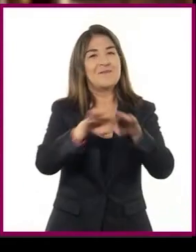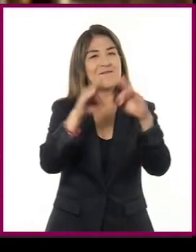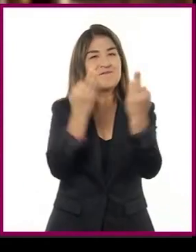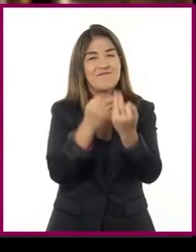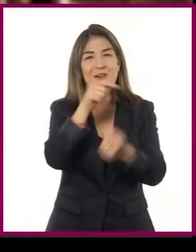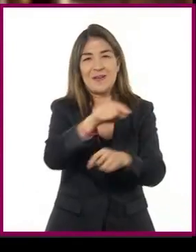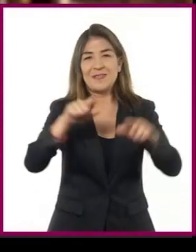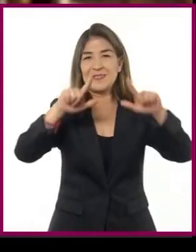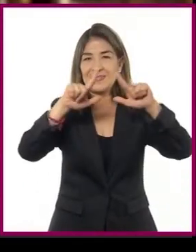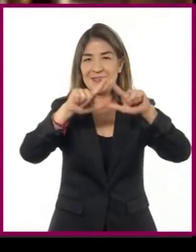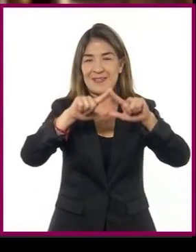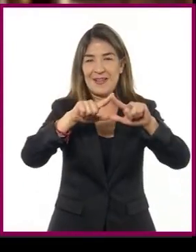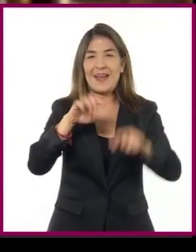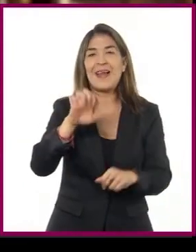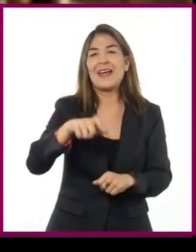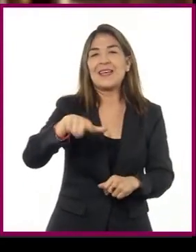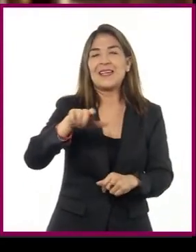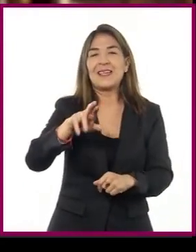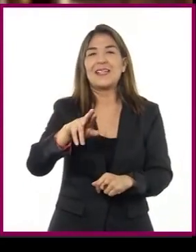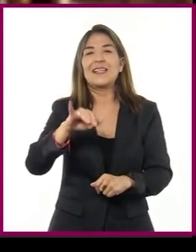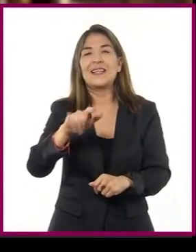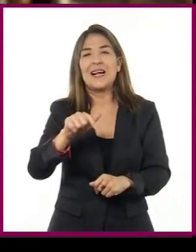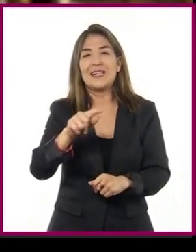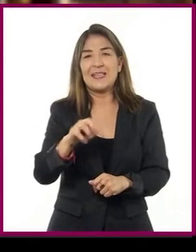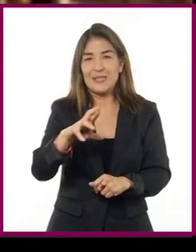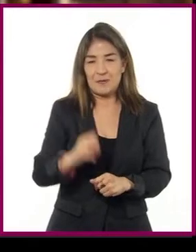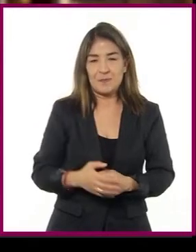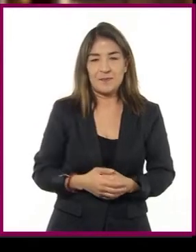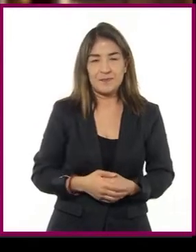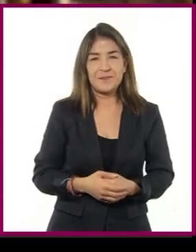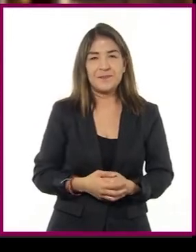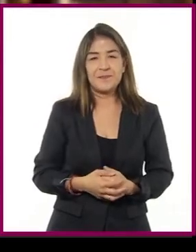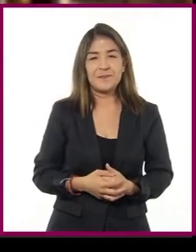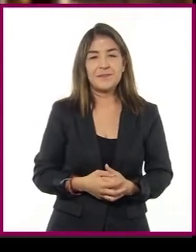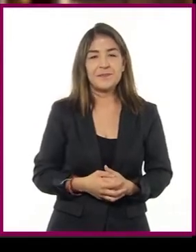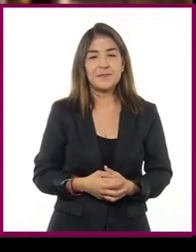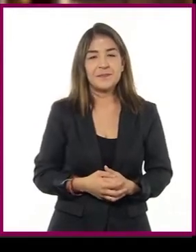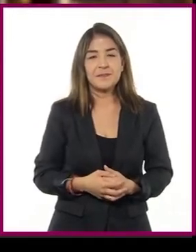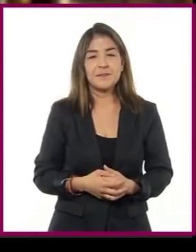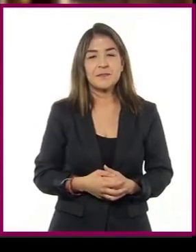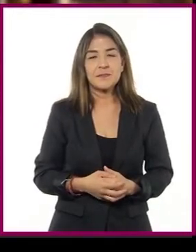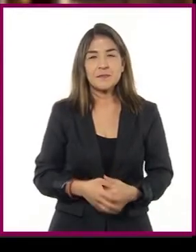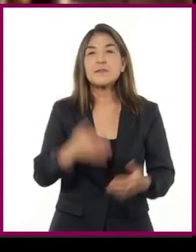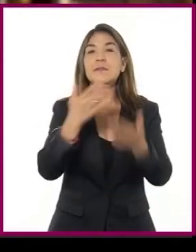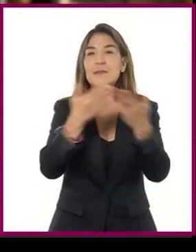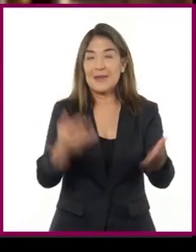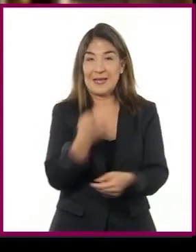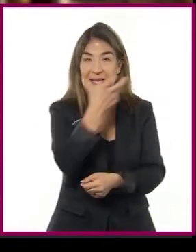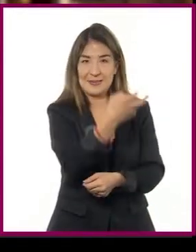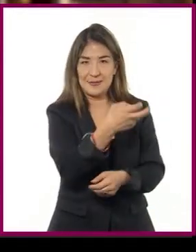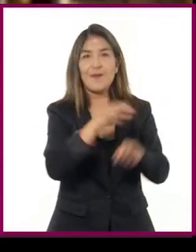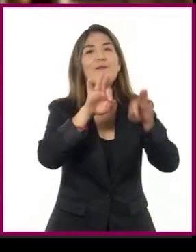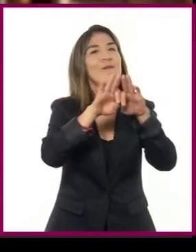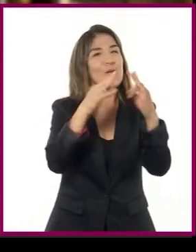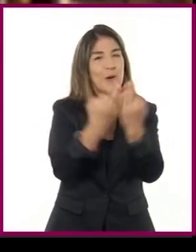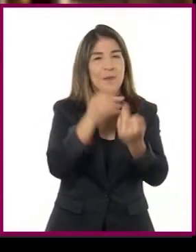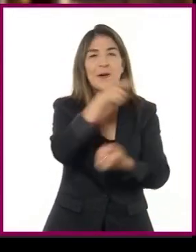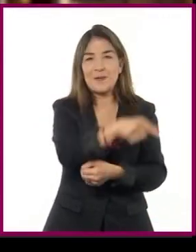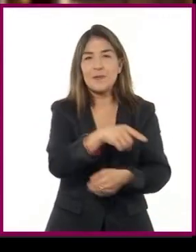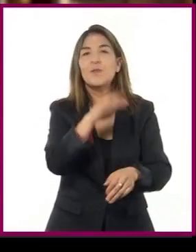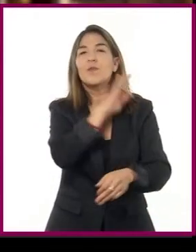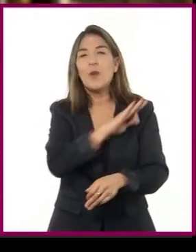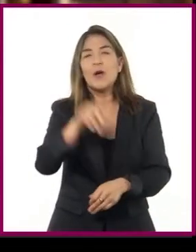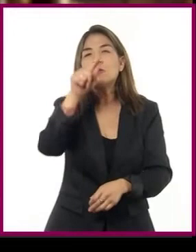un triángulo equilátero. Ahora bien, esta es una forma en la que se puede